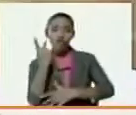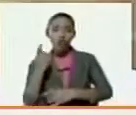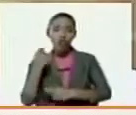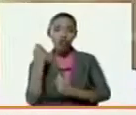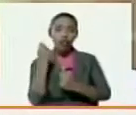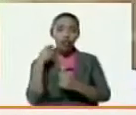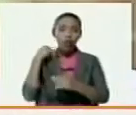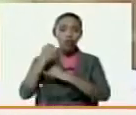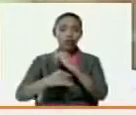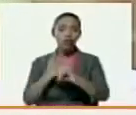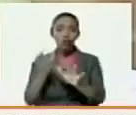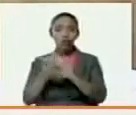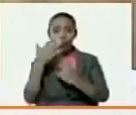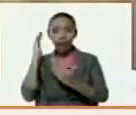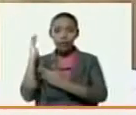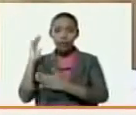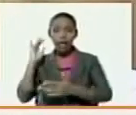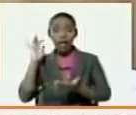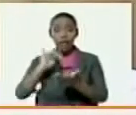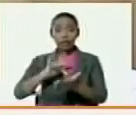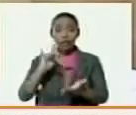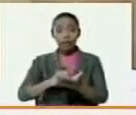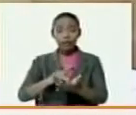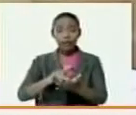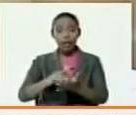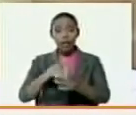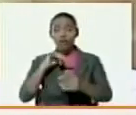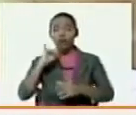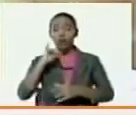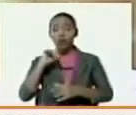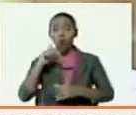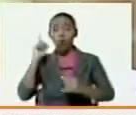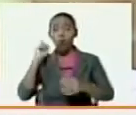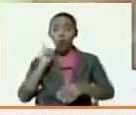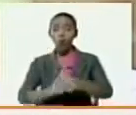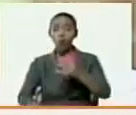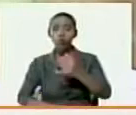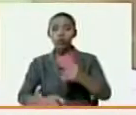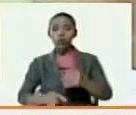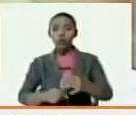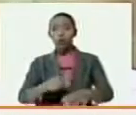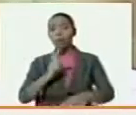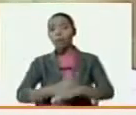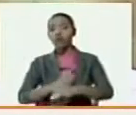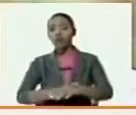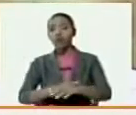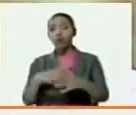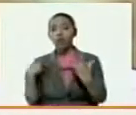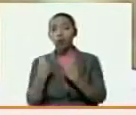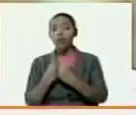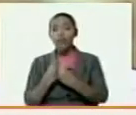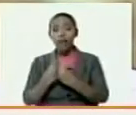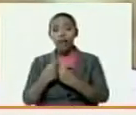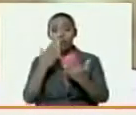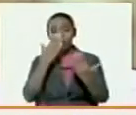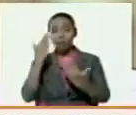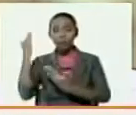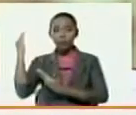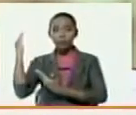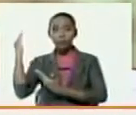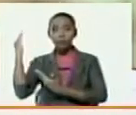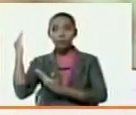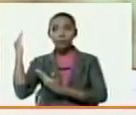a esta hora vamos a la sede de la vicepresidencia ejecutiva de la república información de último minuto con nuestra compañera maría jiménez mar y le escuchamos